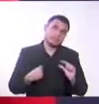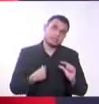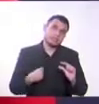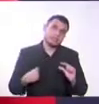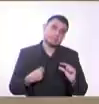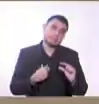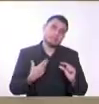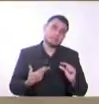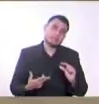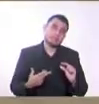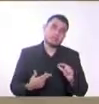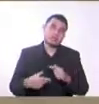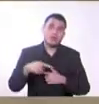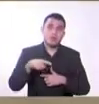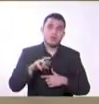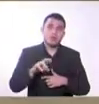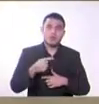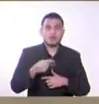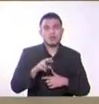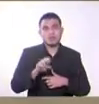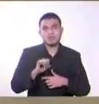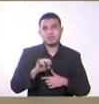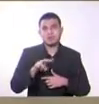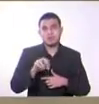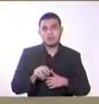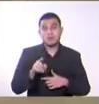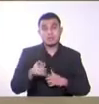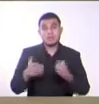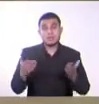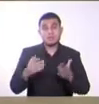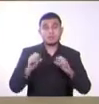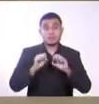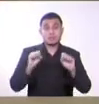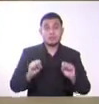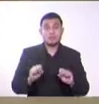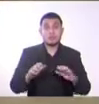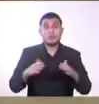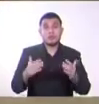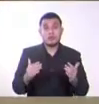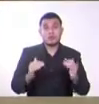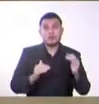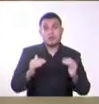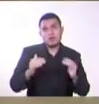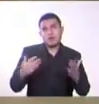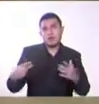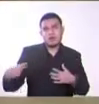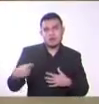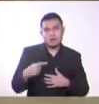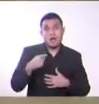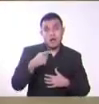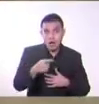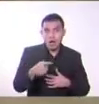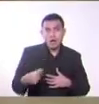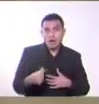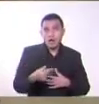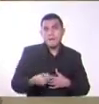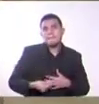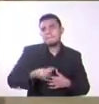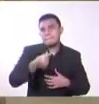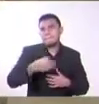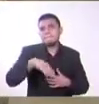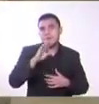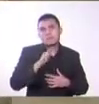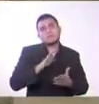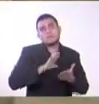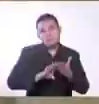impuesto progresivo es aquel en que se estructura un sistema que va de acuerdo al ingreso. El que gana más, por lo tanto, debería de pagar